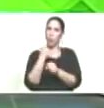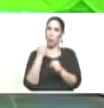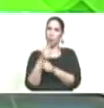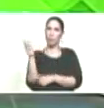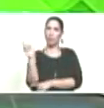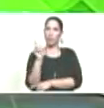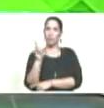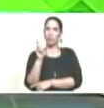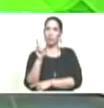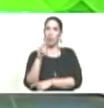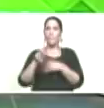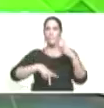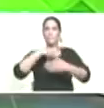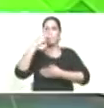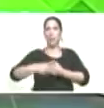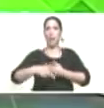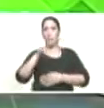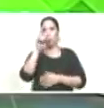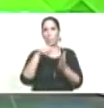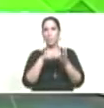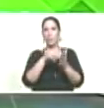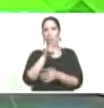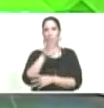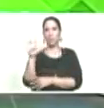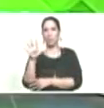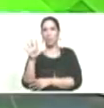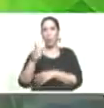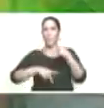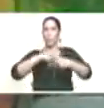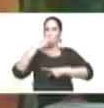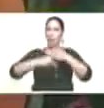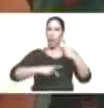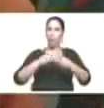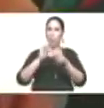plan 2025, para el programa de recuperación económica.